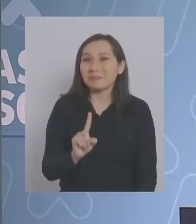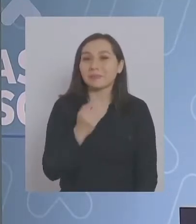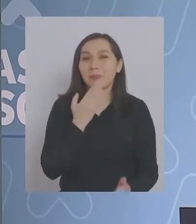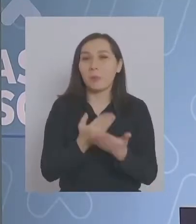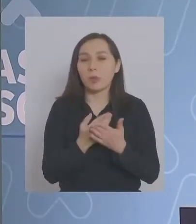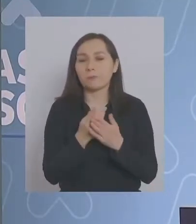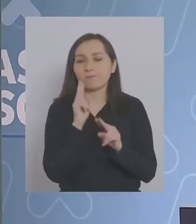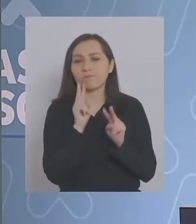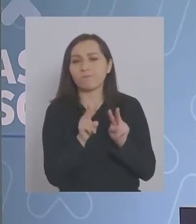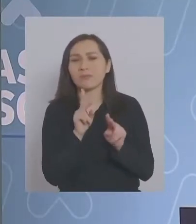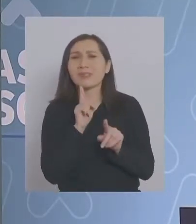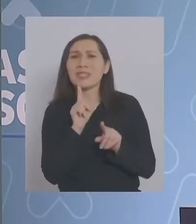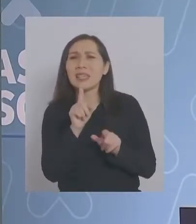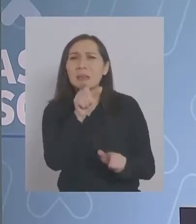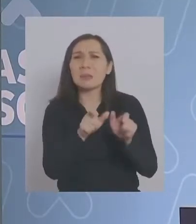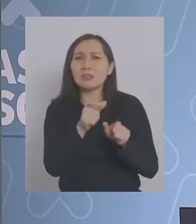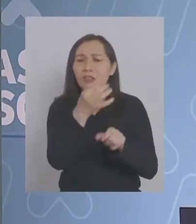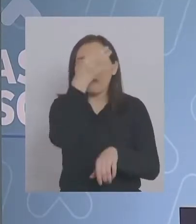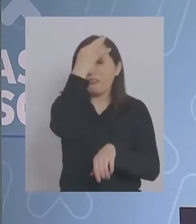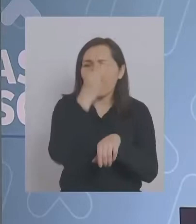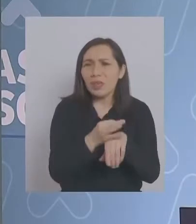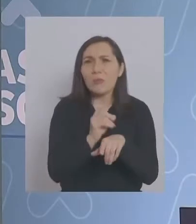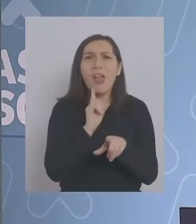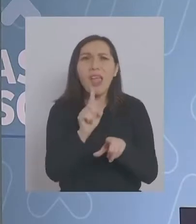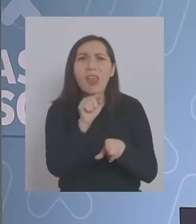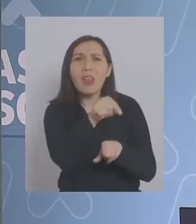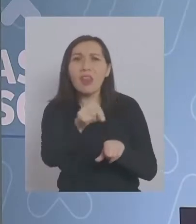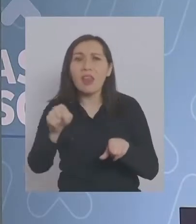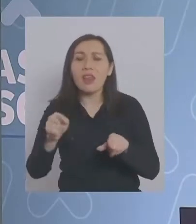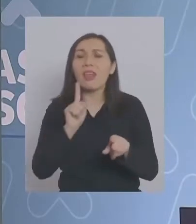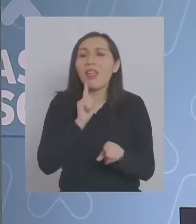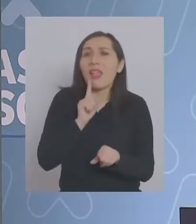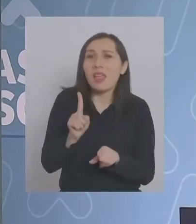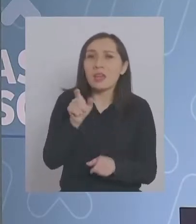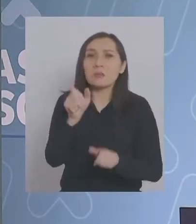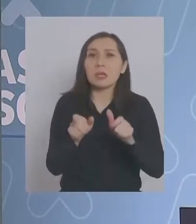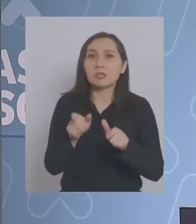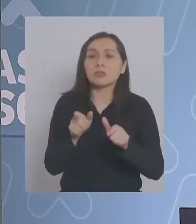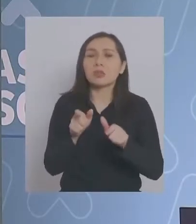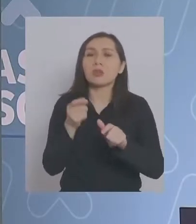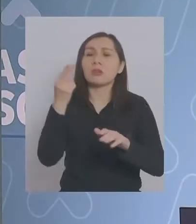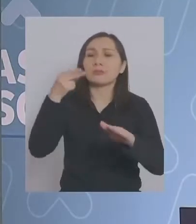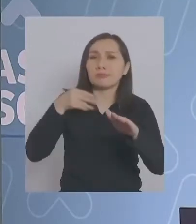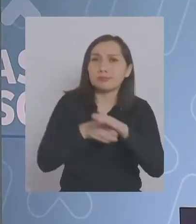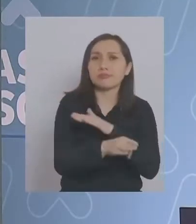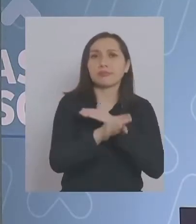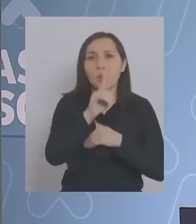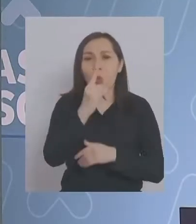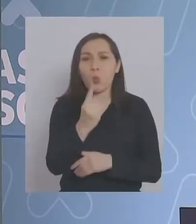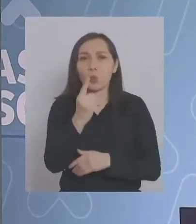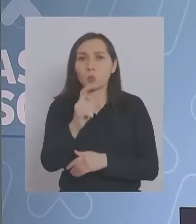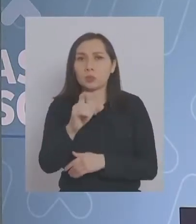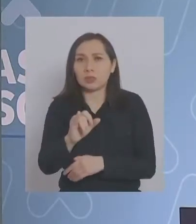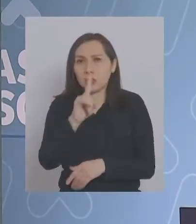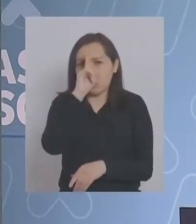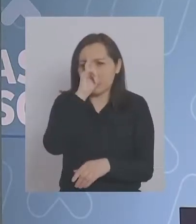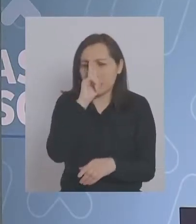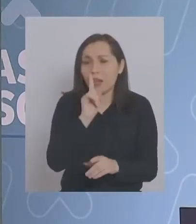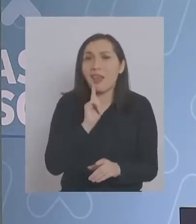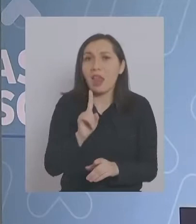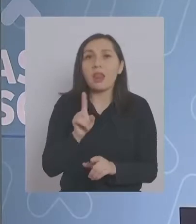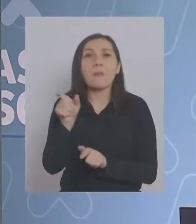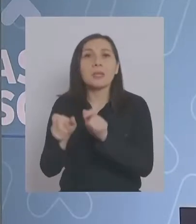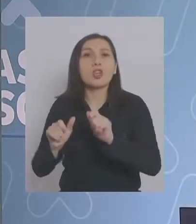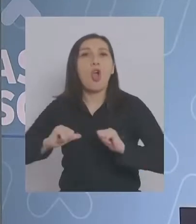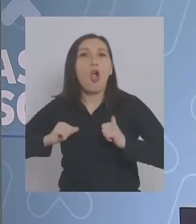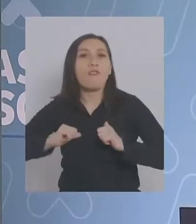nosotros vemos quiénes son las personas que se están enfermando quiénes son las personas que están ingresando a las unidades de cuidados intensivos son personas más jóvenes